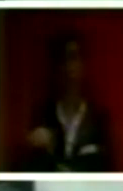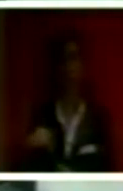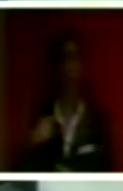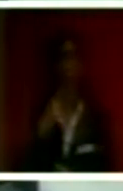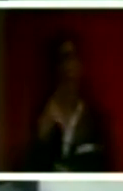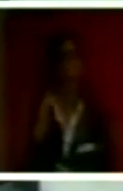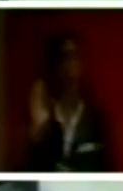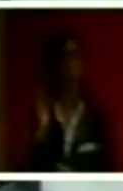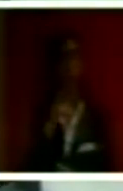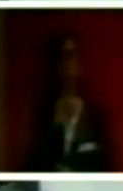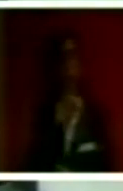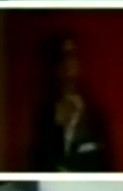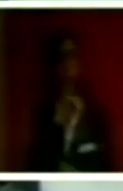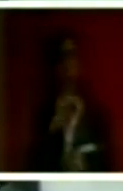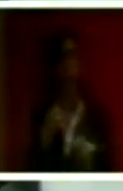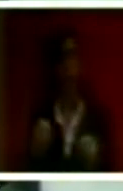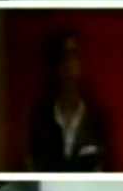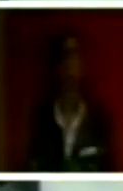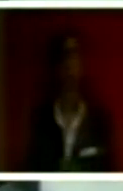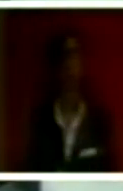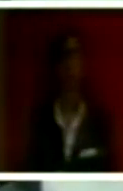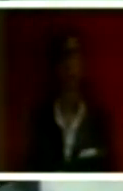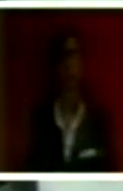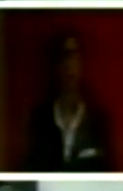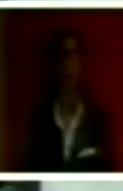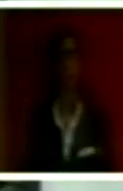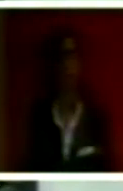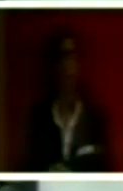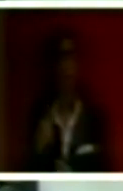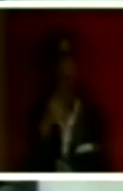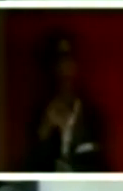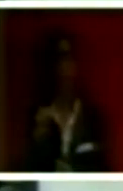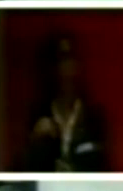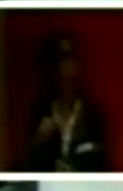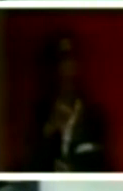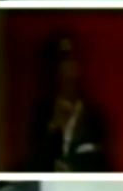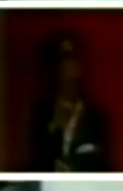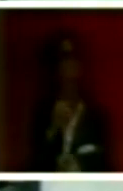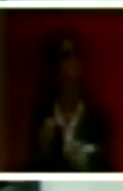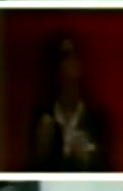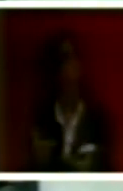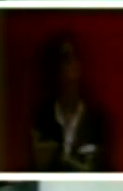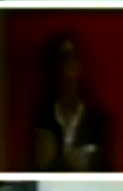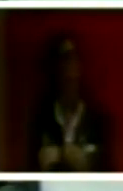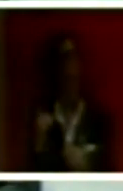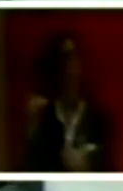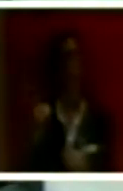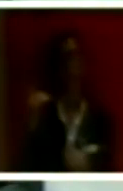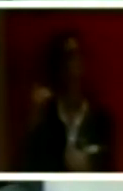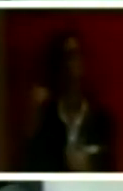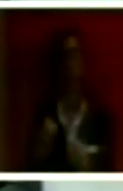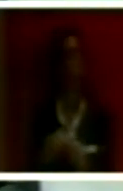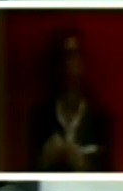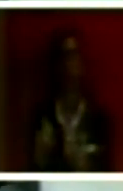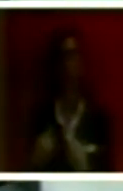el Tucumán que tenemos ante nosotros hoy es una provincia en crecimiento y en pleno